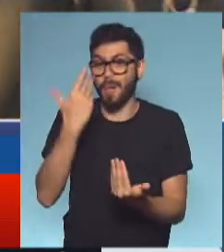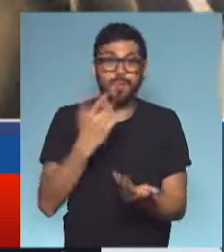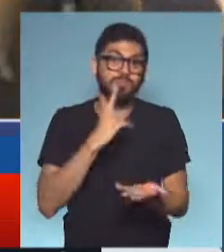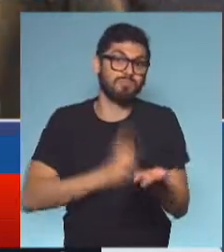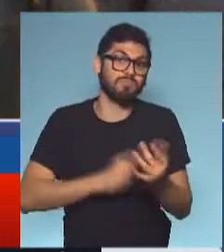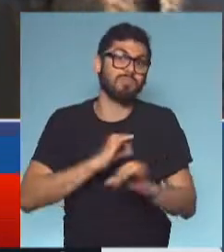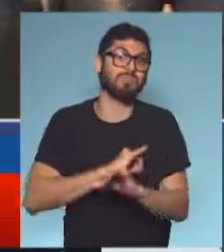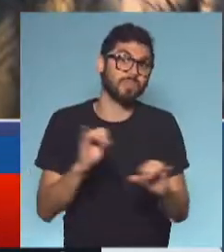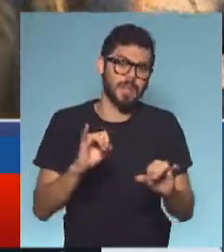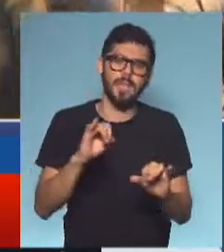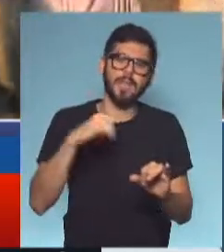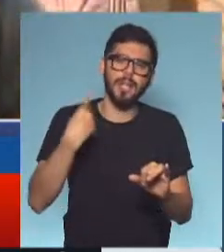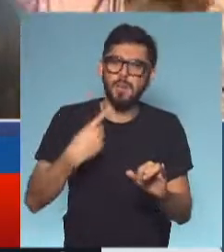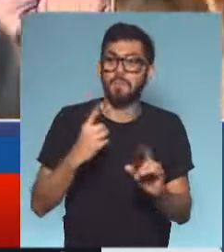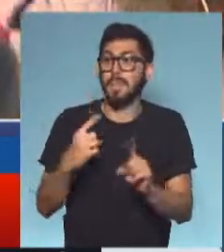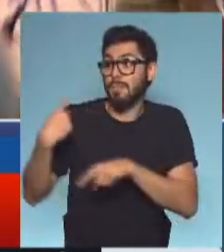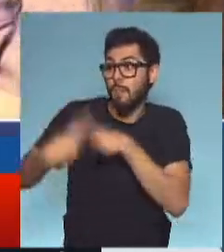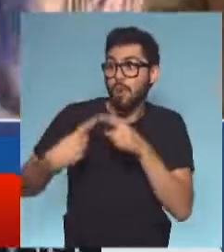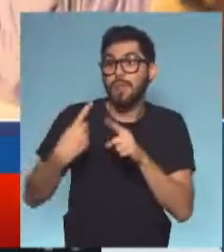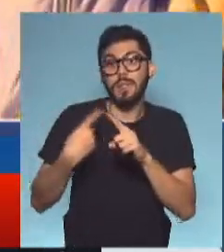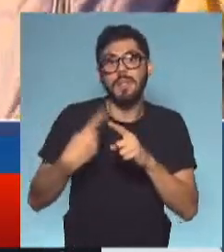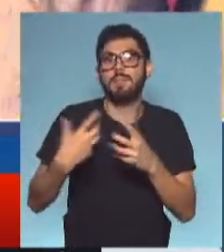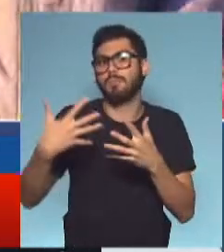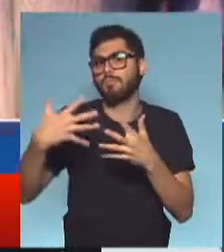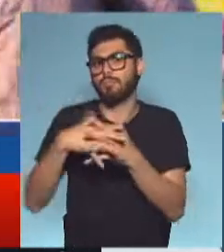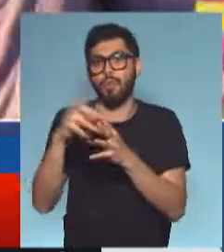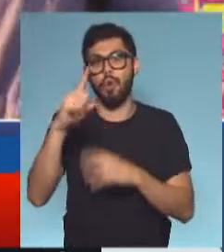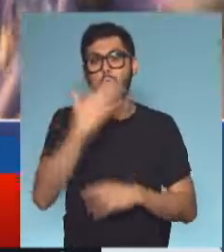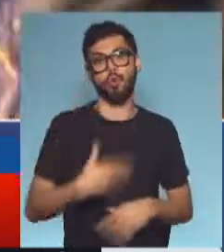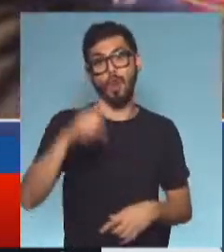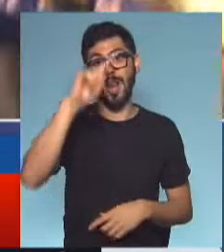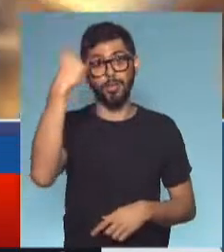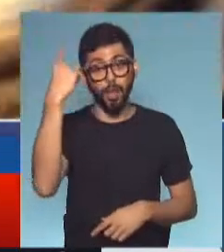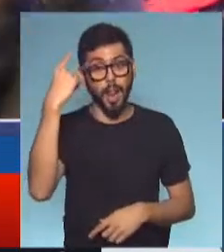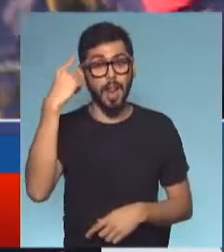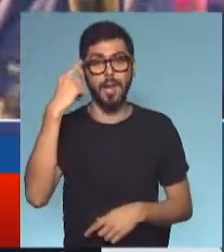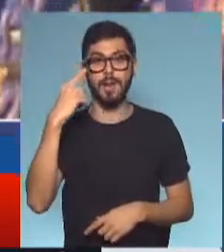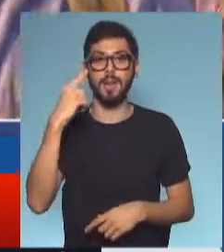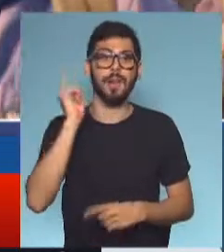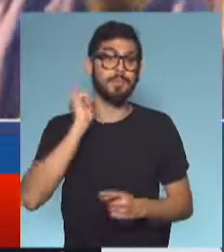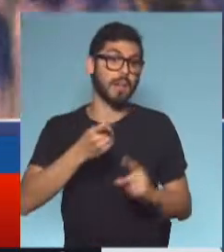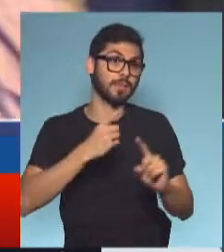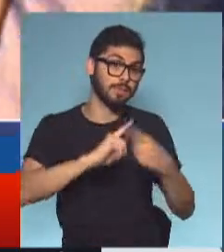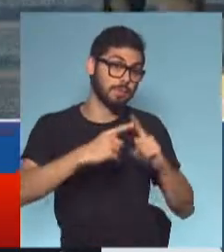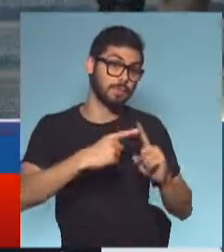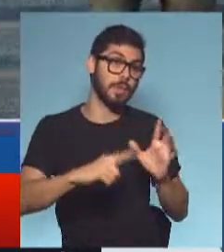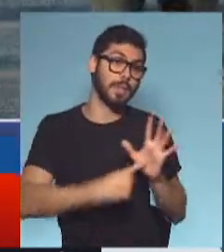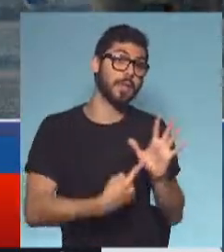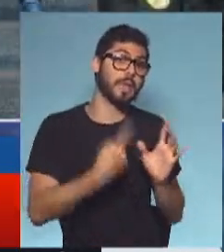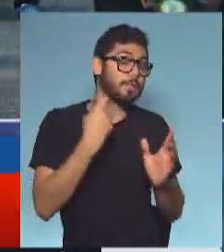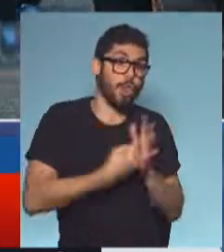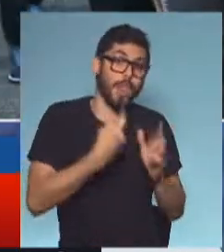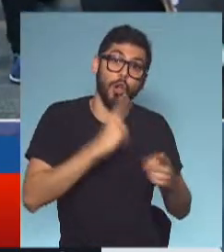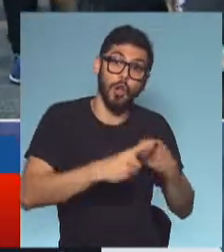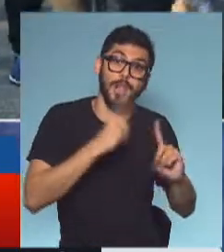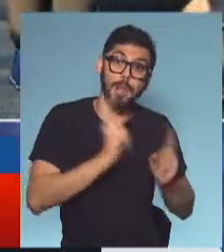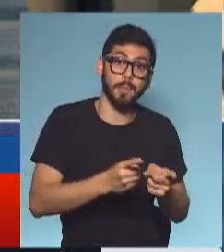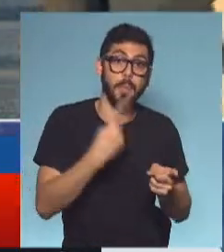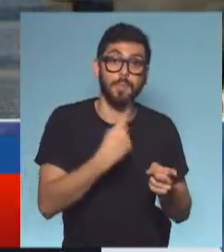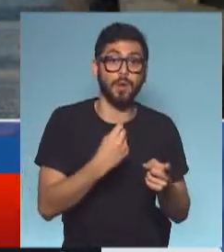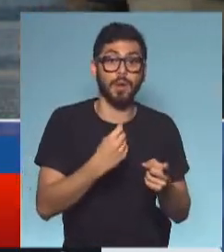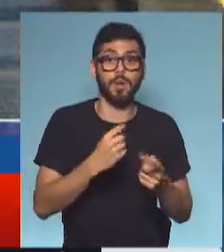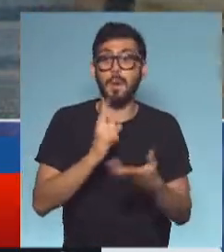venimos haciendo, siempre en coordinación con el gobierno nacional y tratando siempre de coordinar también con la Ciudad Autónoma de Buenos Aires para aquellos casos que